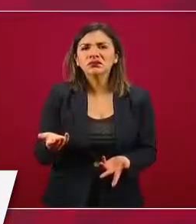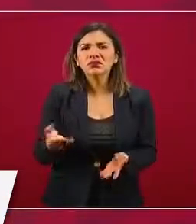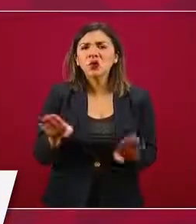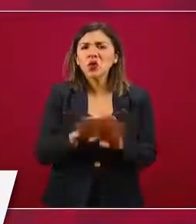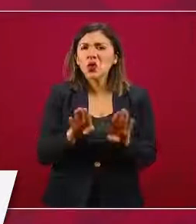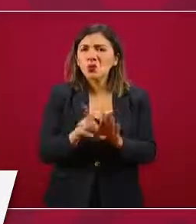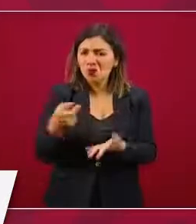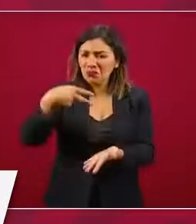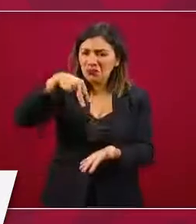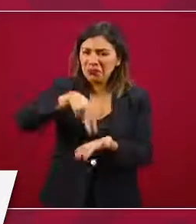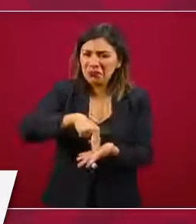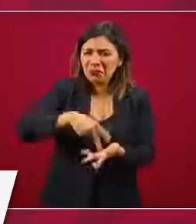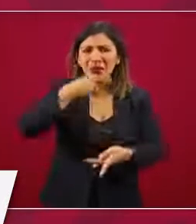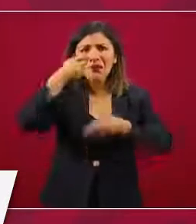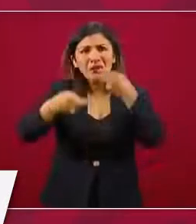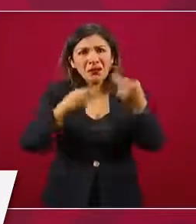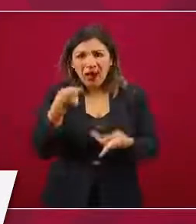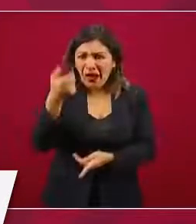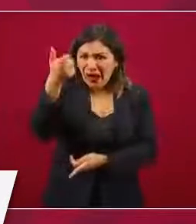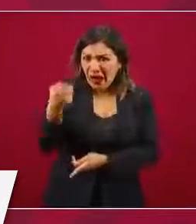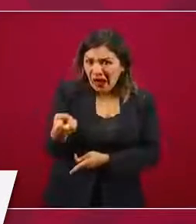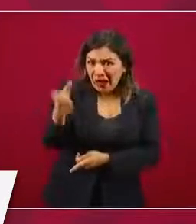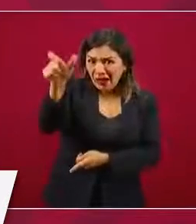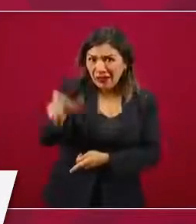a hablar así?